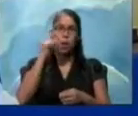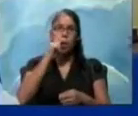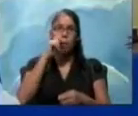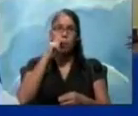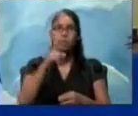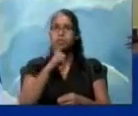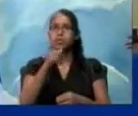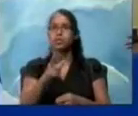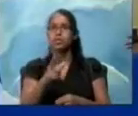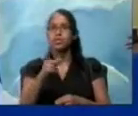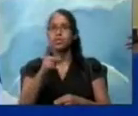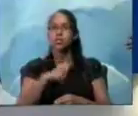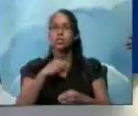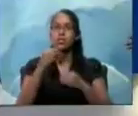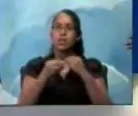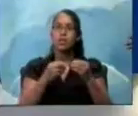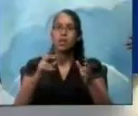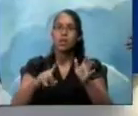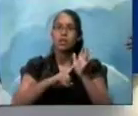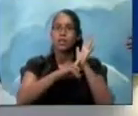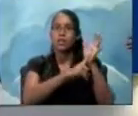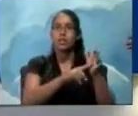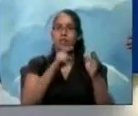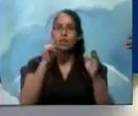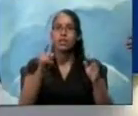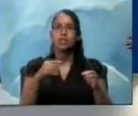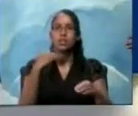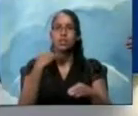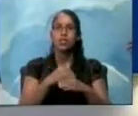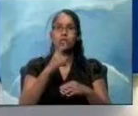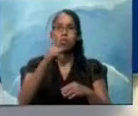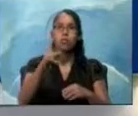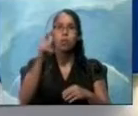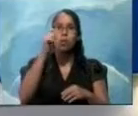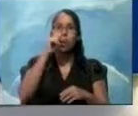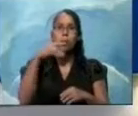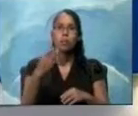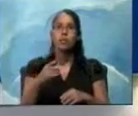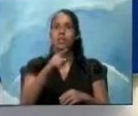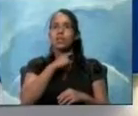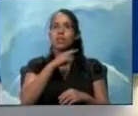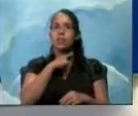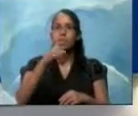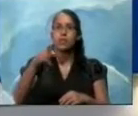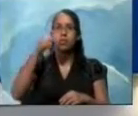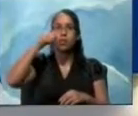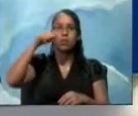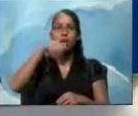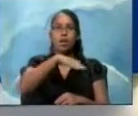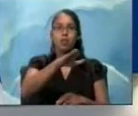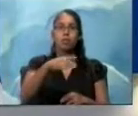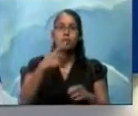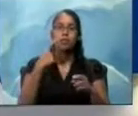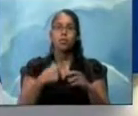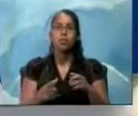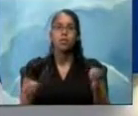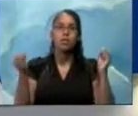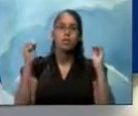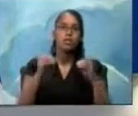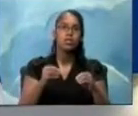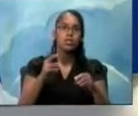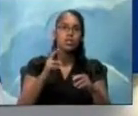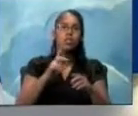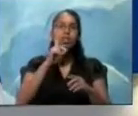14. Me habéis presentado a este como un hombre que perturba al pueblo, pero habiéndole